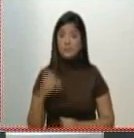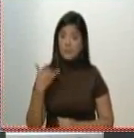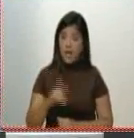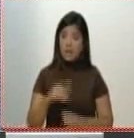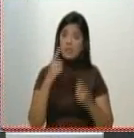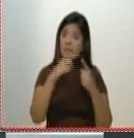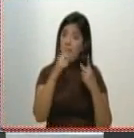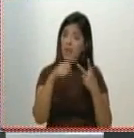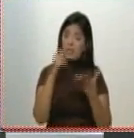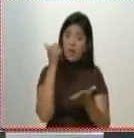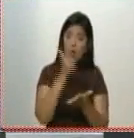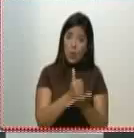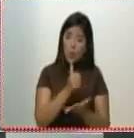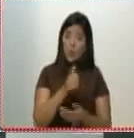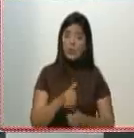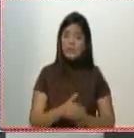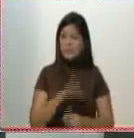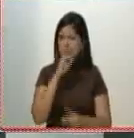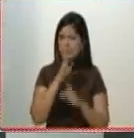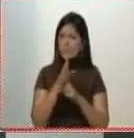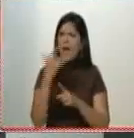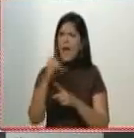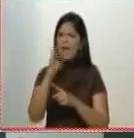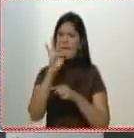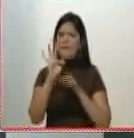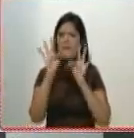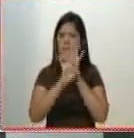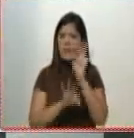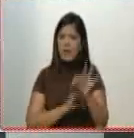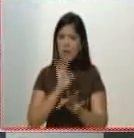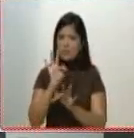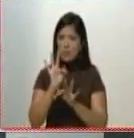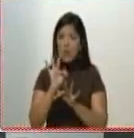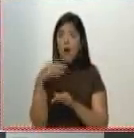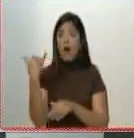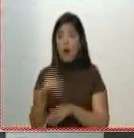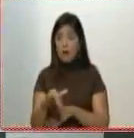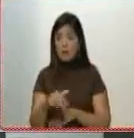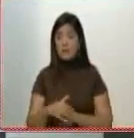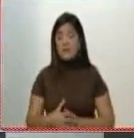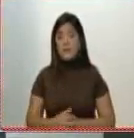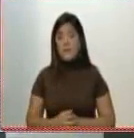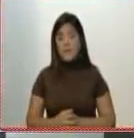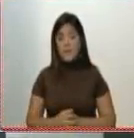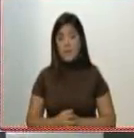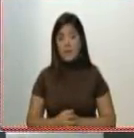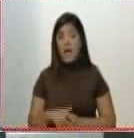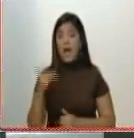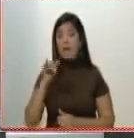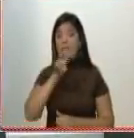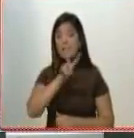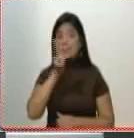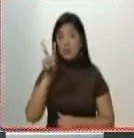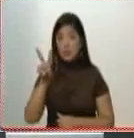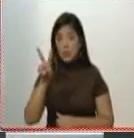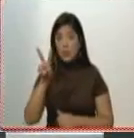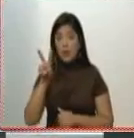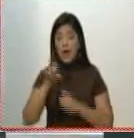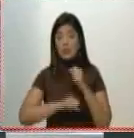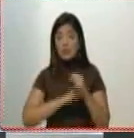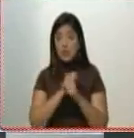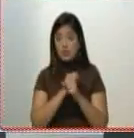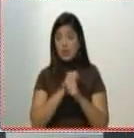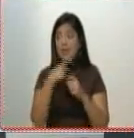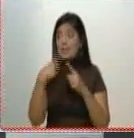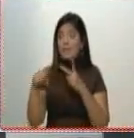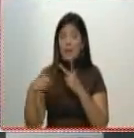clubes que están dirigidos por la Federación Venezolana de Gimnasia. Ellos tienen 22 asociaciones con diferentes clubes